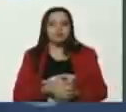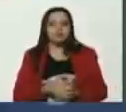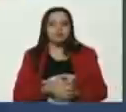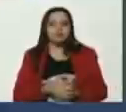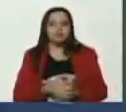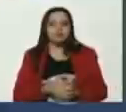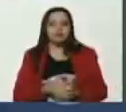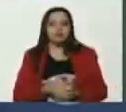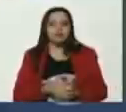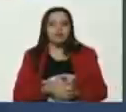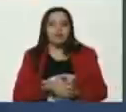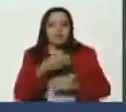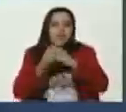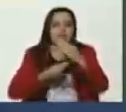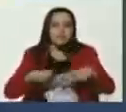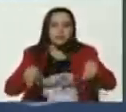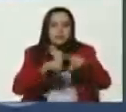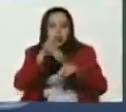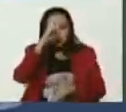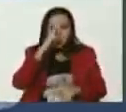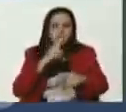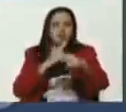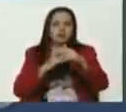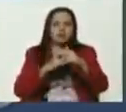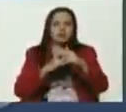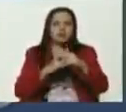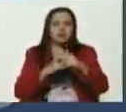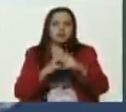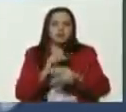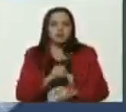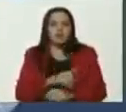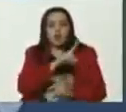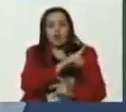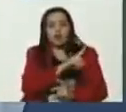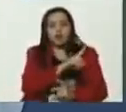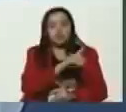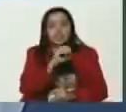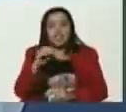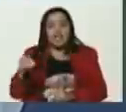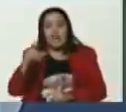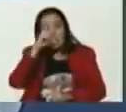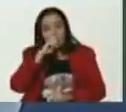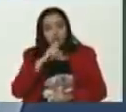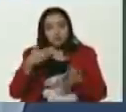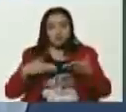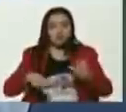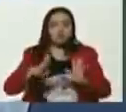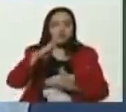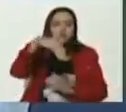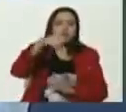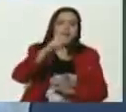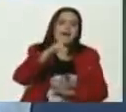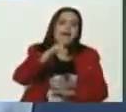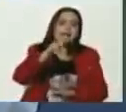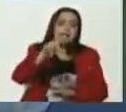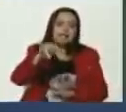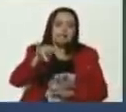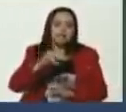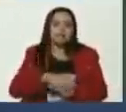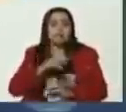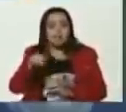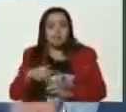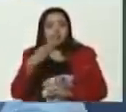un homenaje al centenario de Martí, el nuestro, fue un homenaje